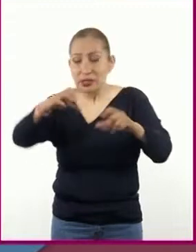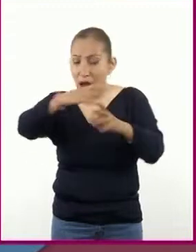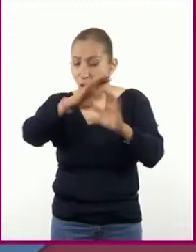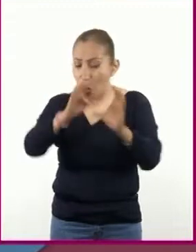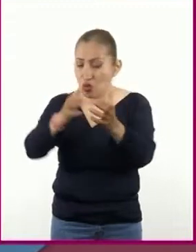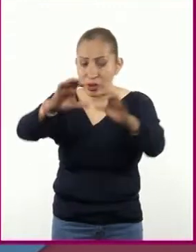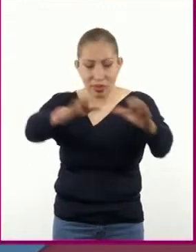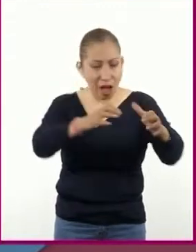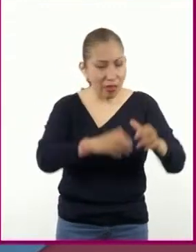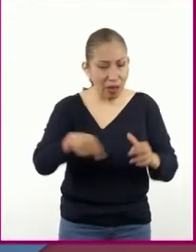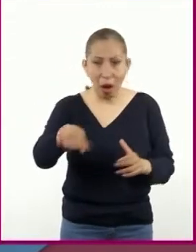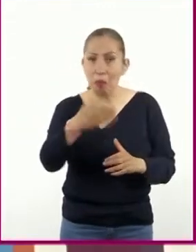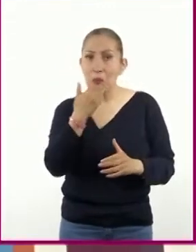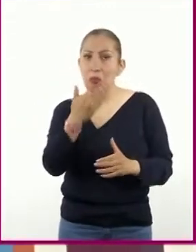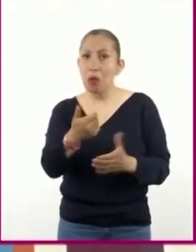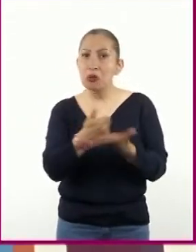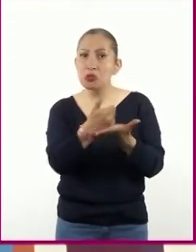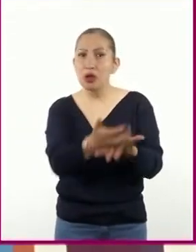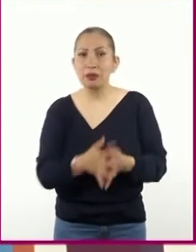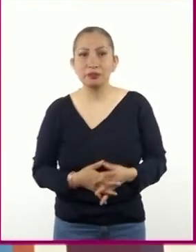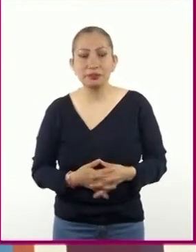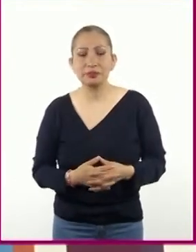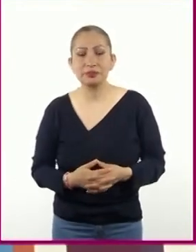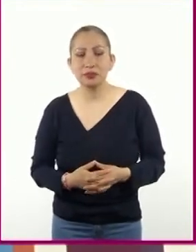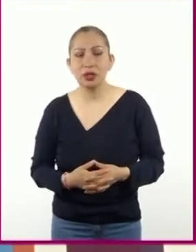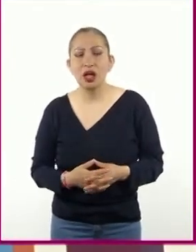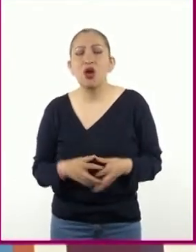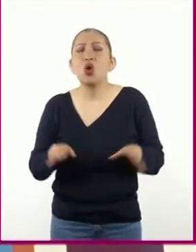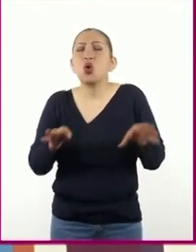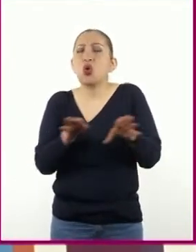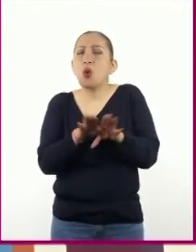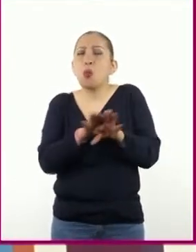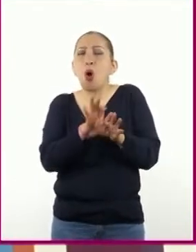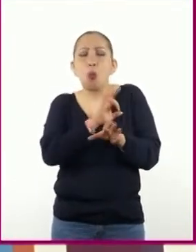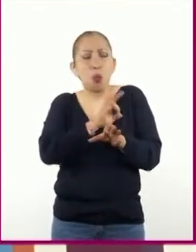las comunidades? ¿De qué manera pueden